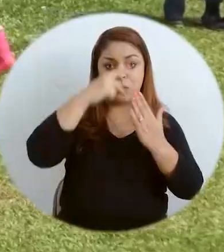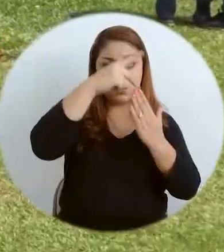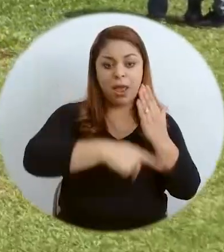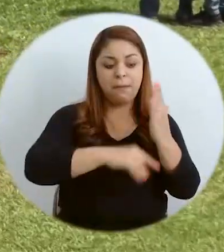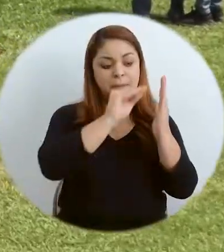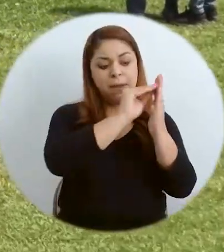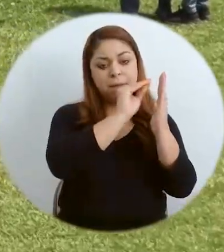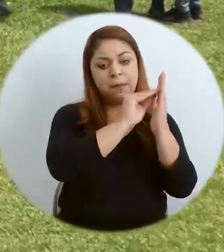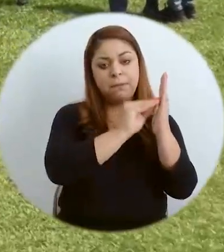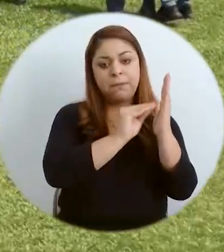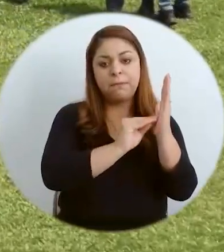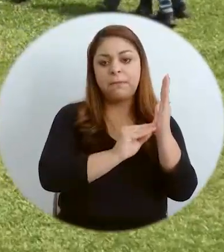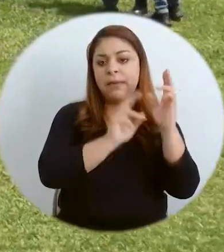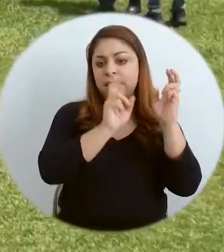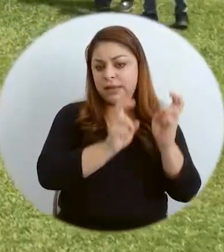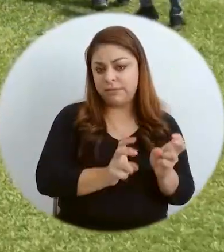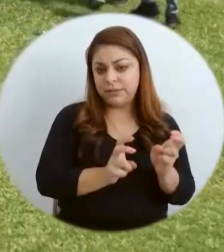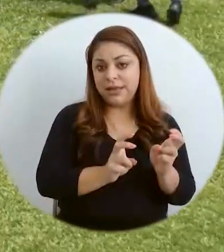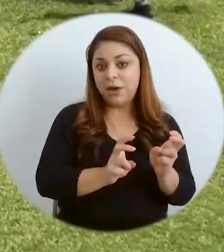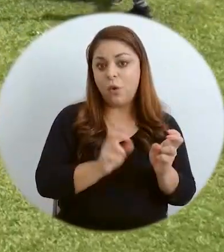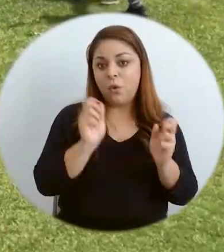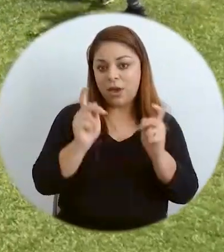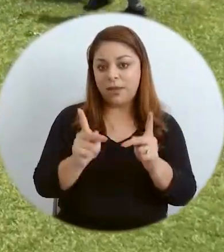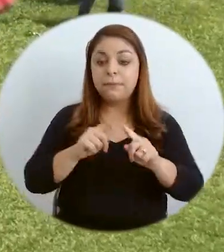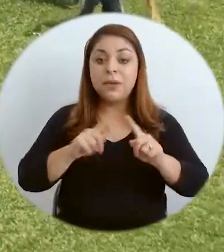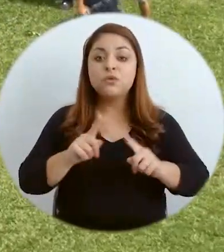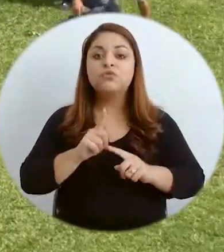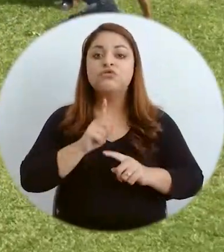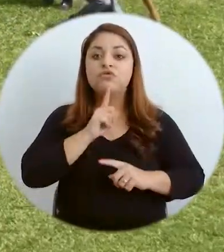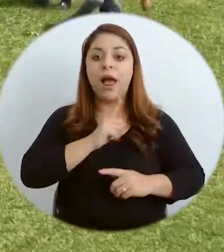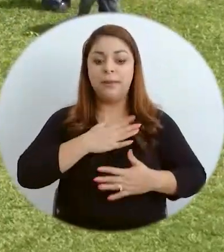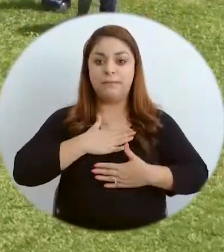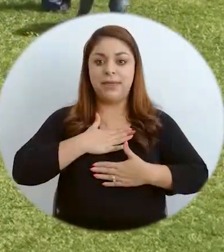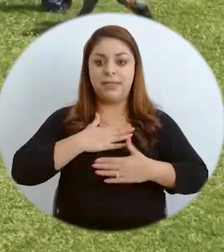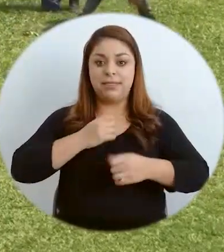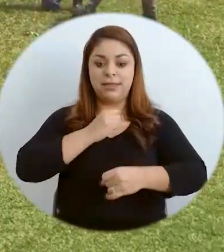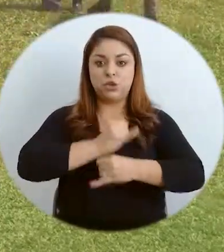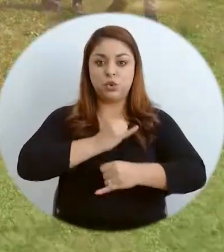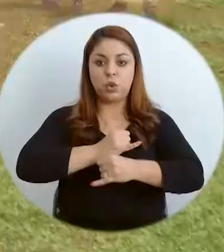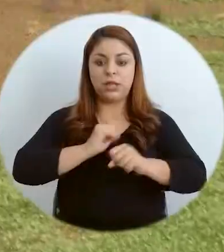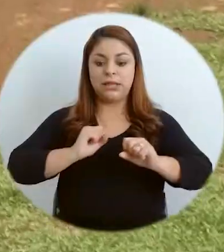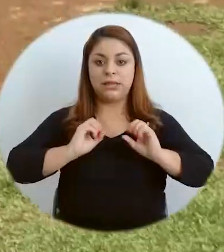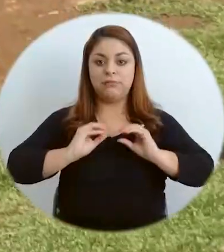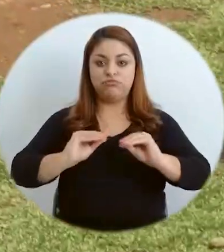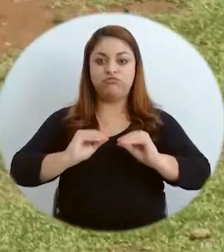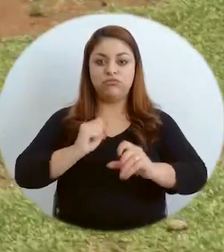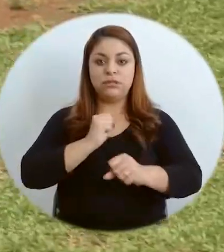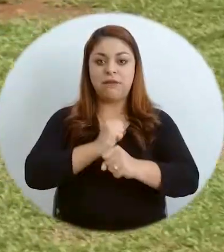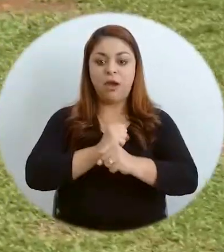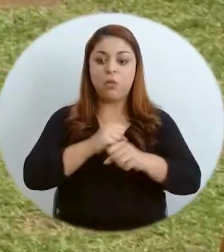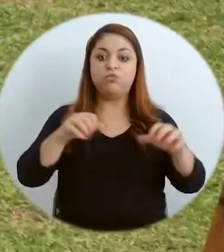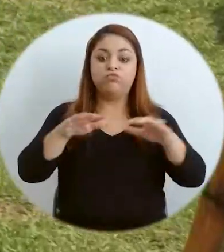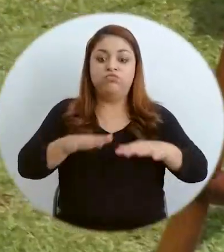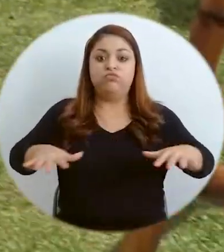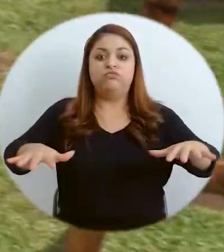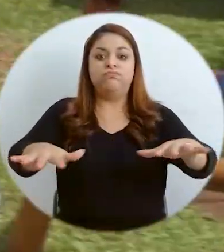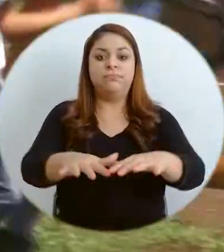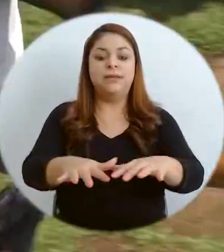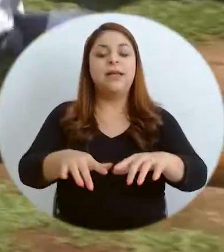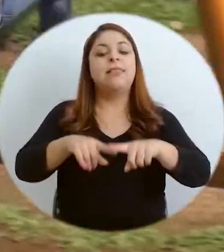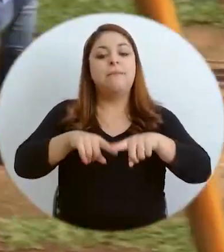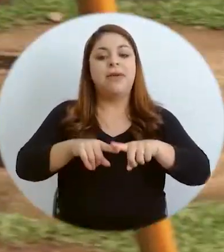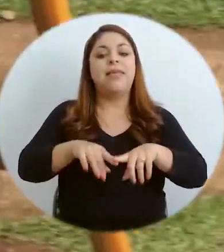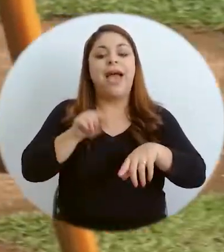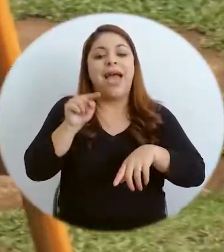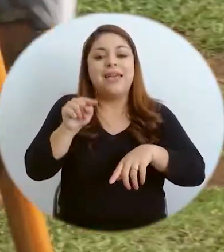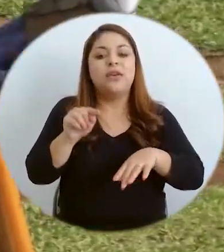el contenido de lo que queremos ver, sí, pero ahora el contexto o la realidad donde está la institución es la que nos va a